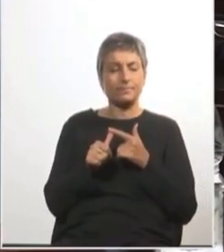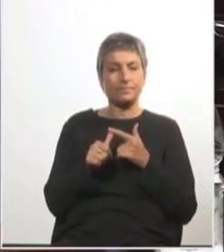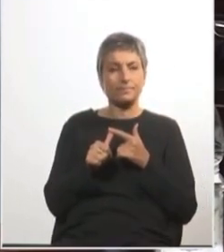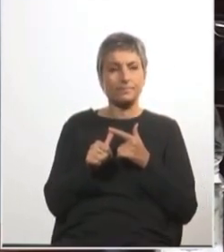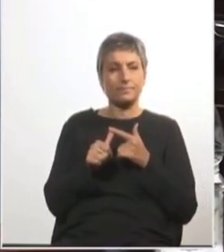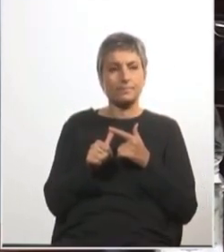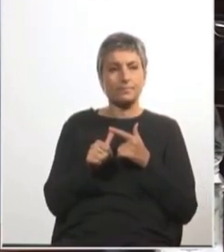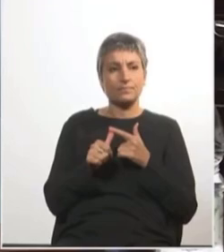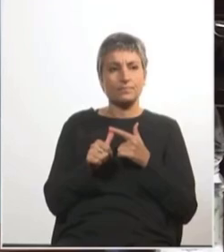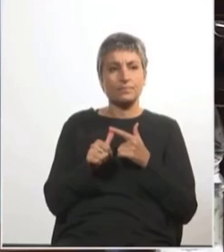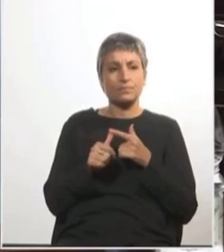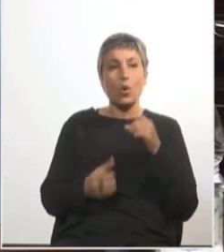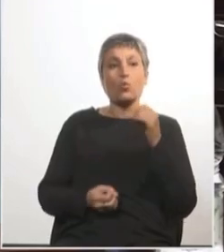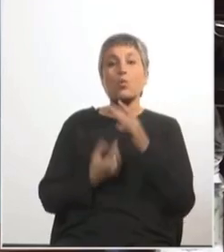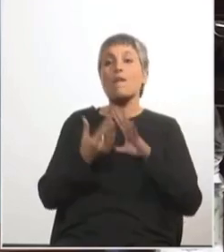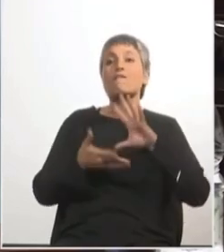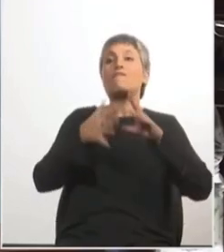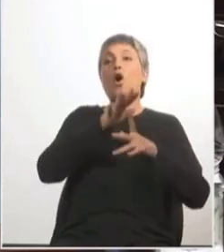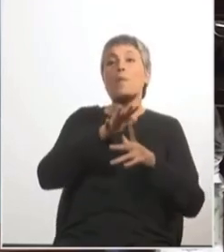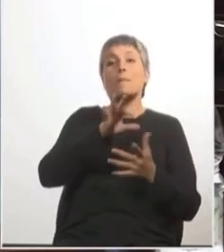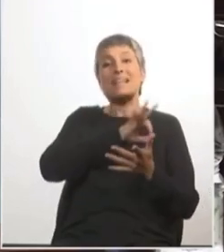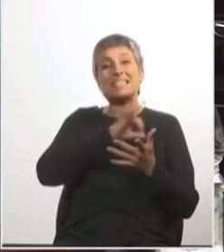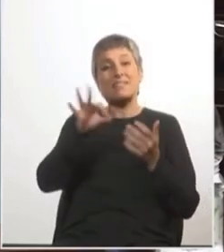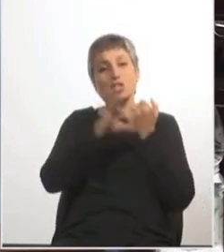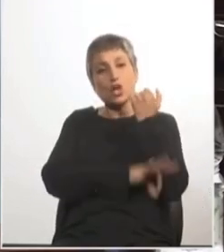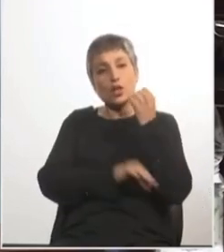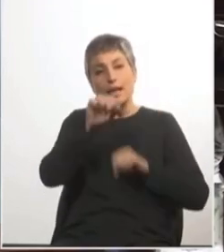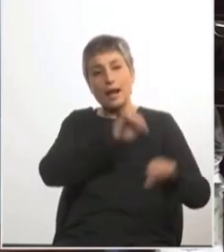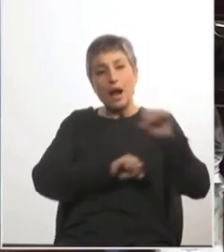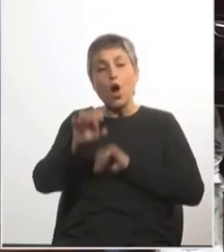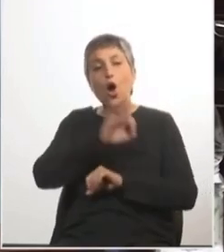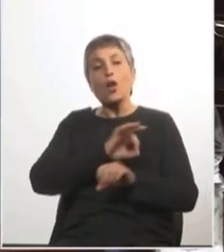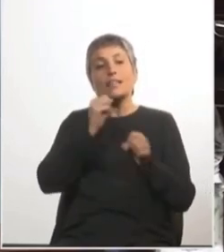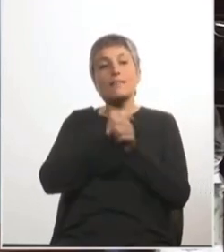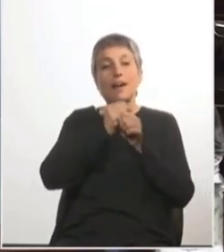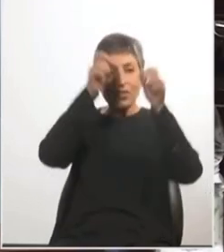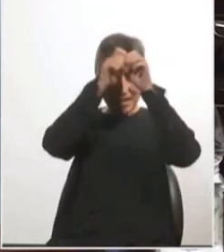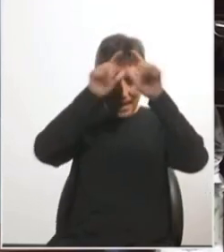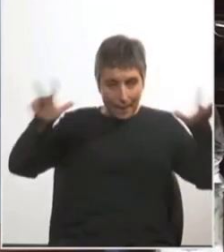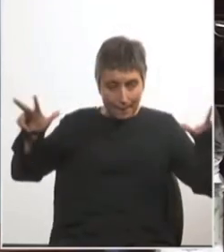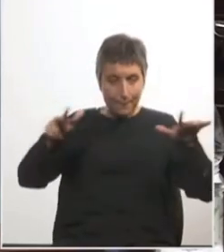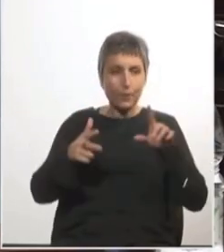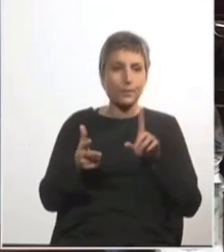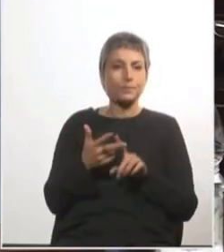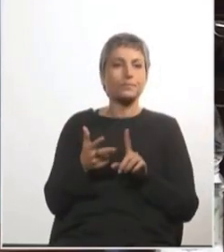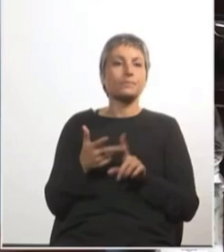un nuevo esquema para el servicio doméstico, para los trabajadores rurales.